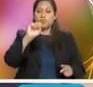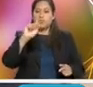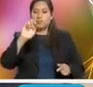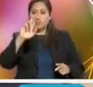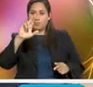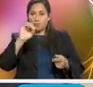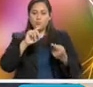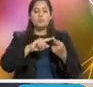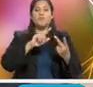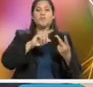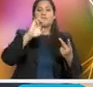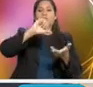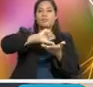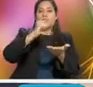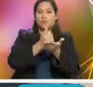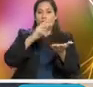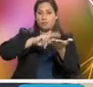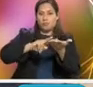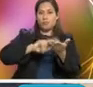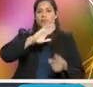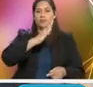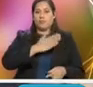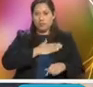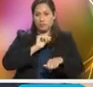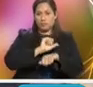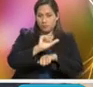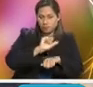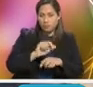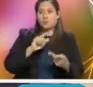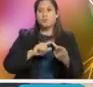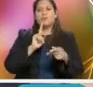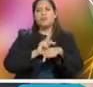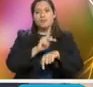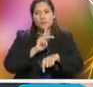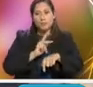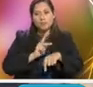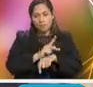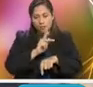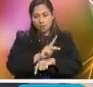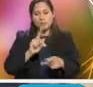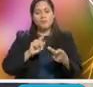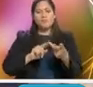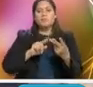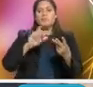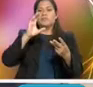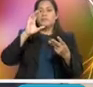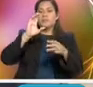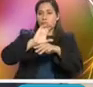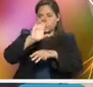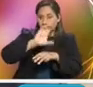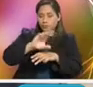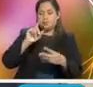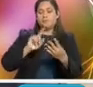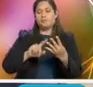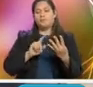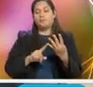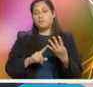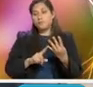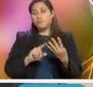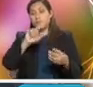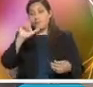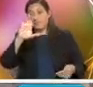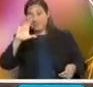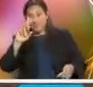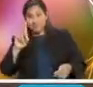Enanitos Verdes de España o de Argentina, Océano de Panamá, Terciopelados de Colombia. Y después también las disqueras